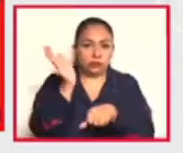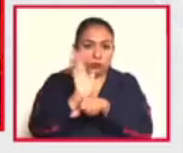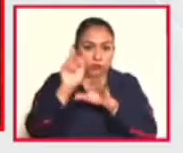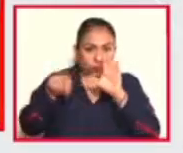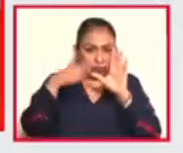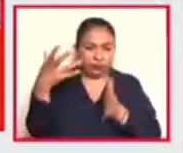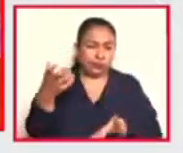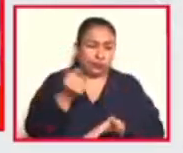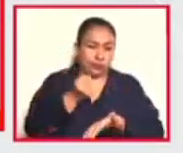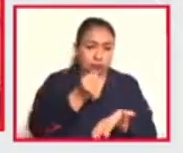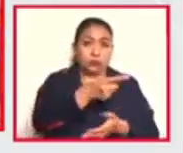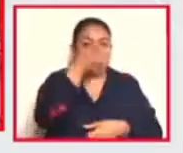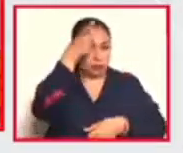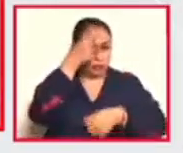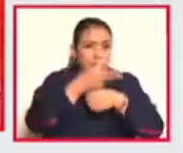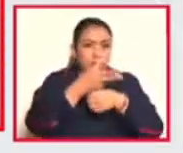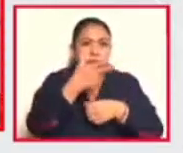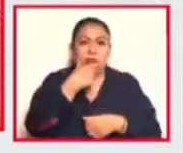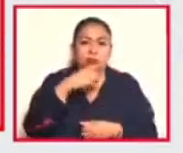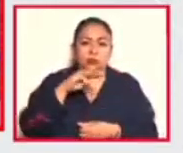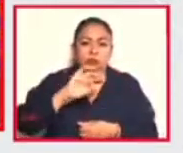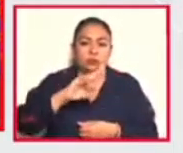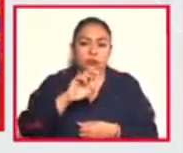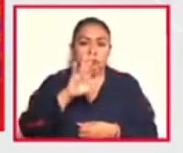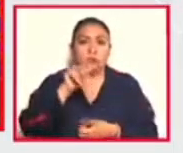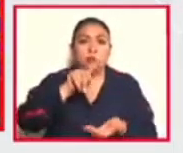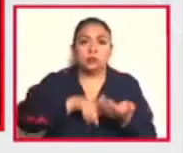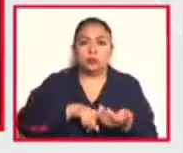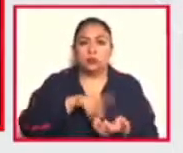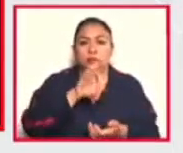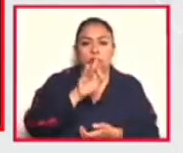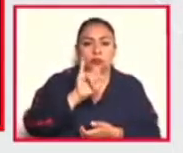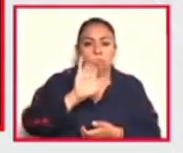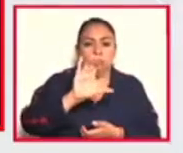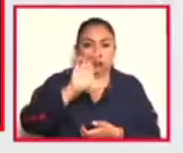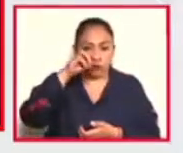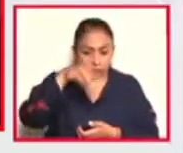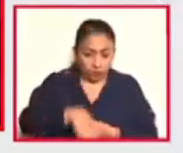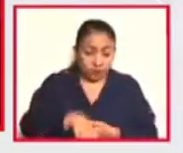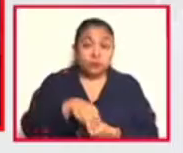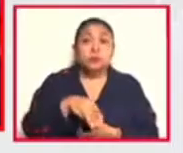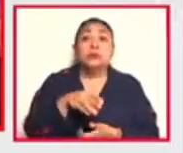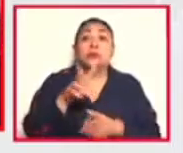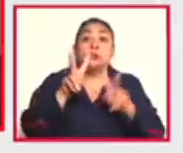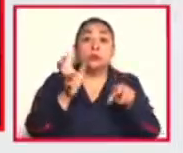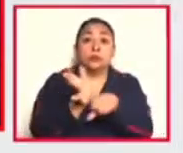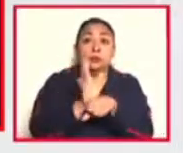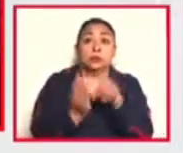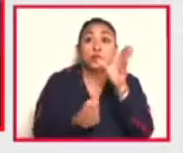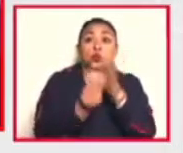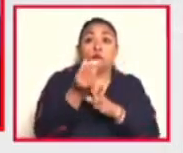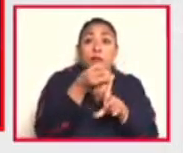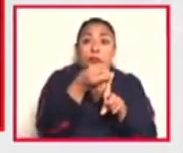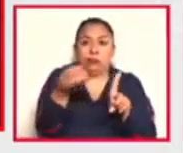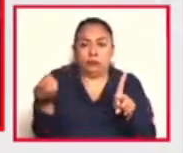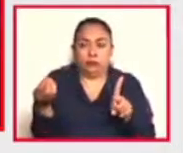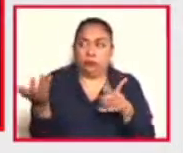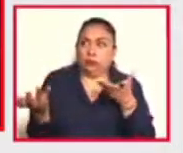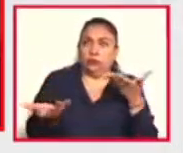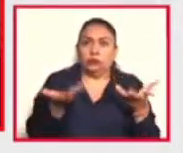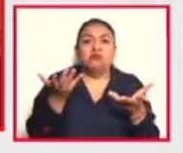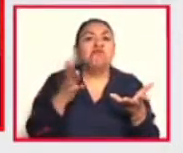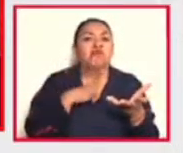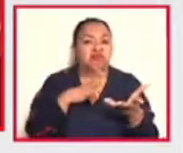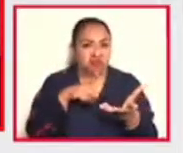El director Michel Franco presentó en el marco del Festival Internacional de Cine de Morelia Nuevo Orden, que a pesar de la polémica, se logró colocar como